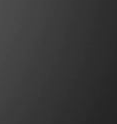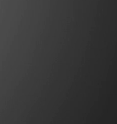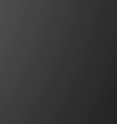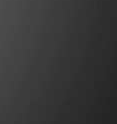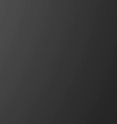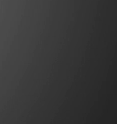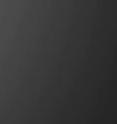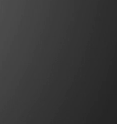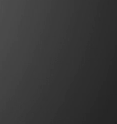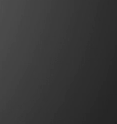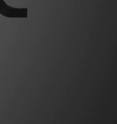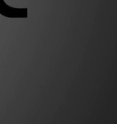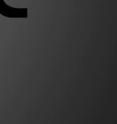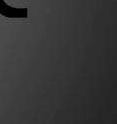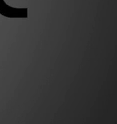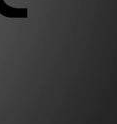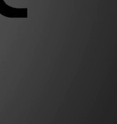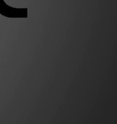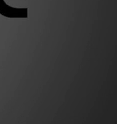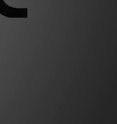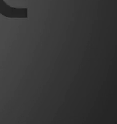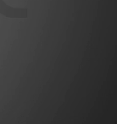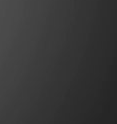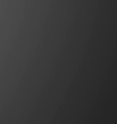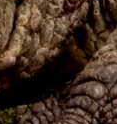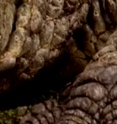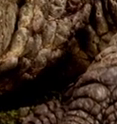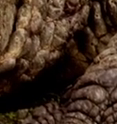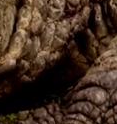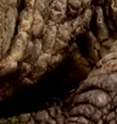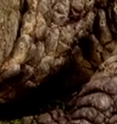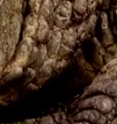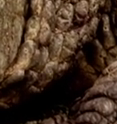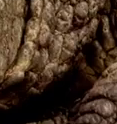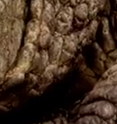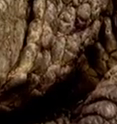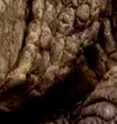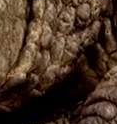La Universidad Nacional y el CINART S.A. presentan